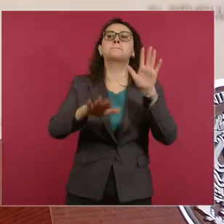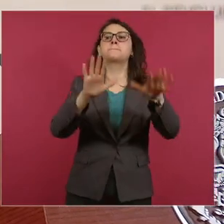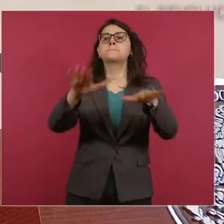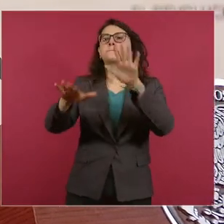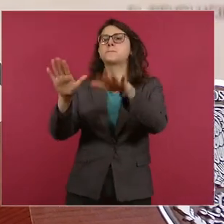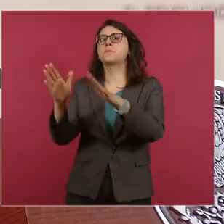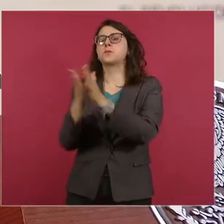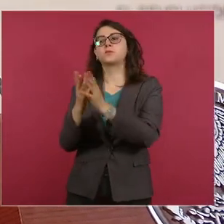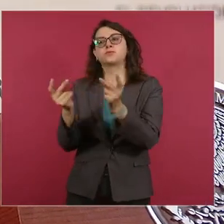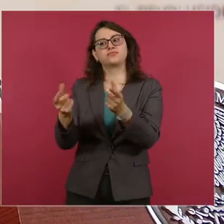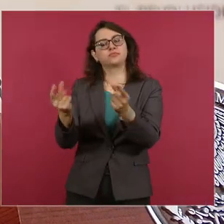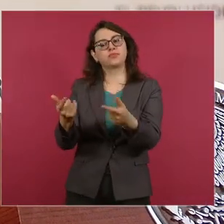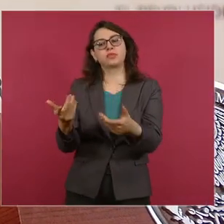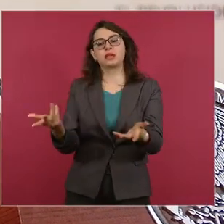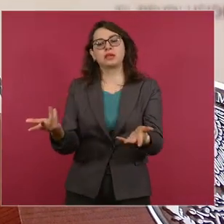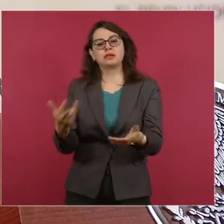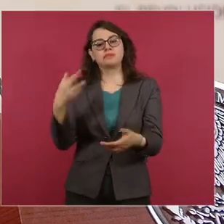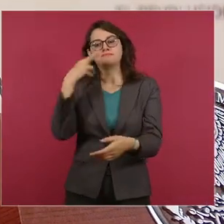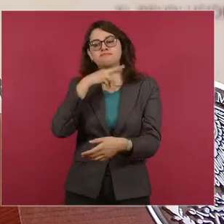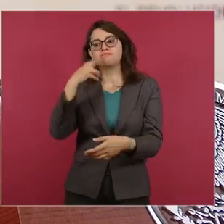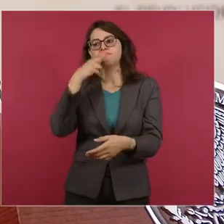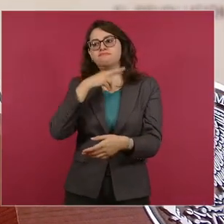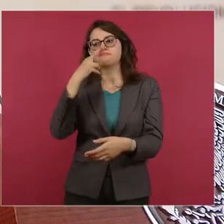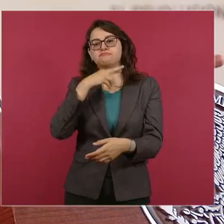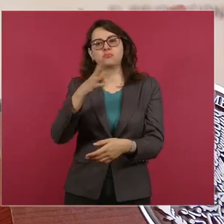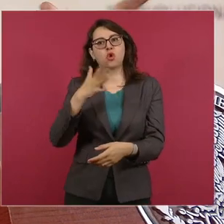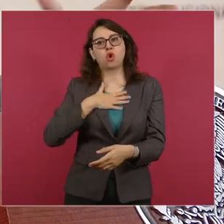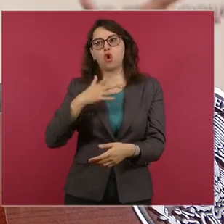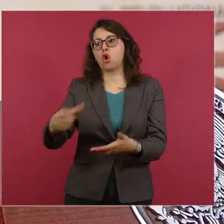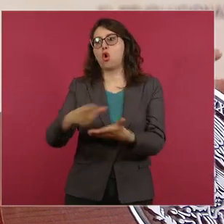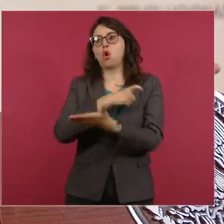tortas y sangres les compro todo